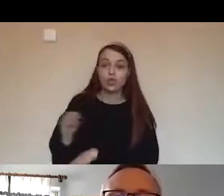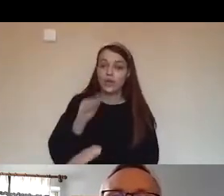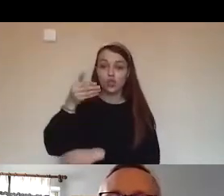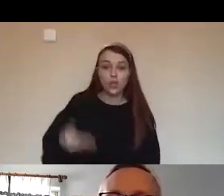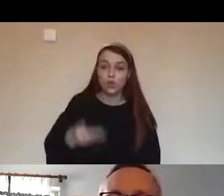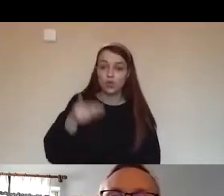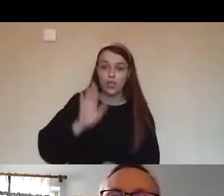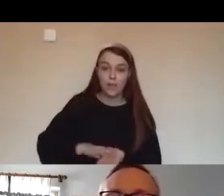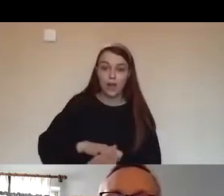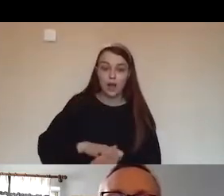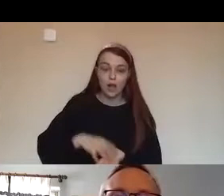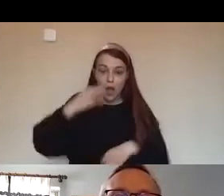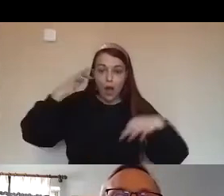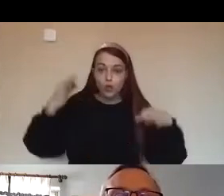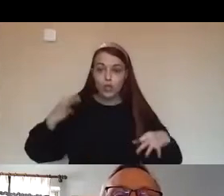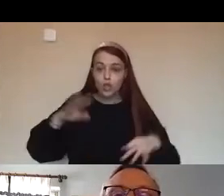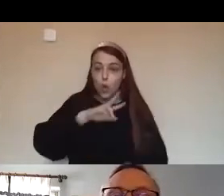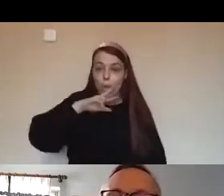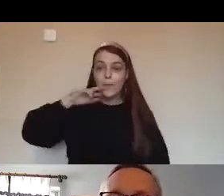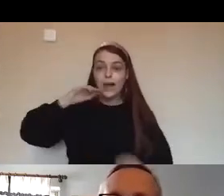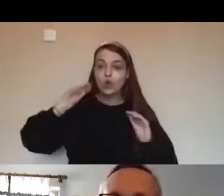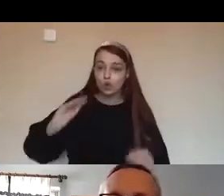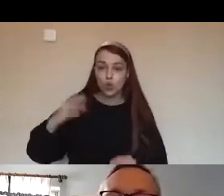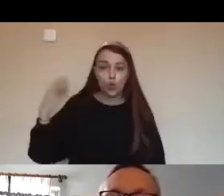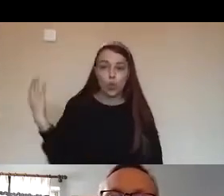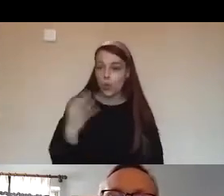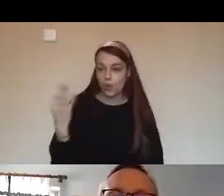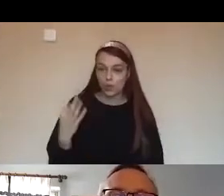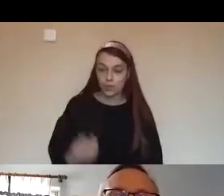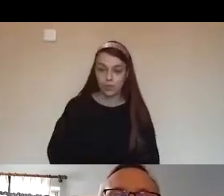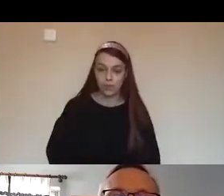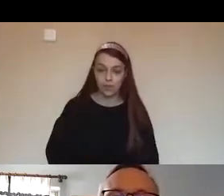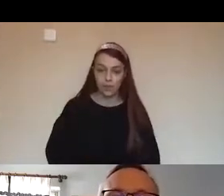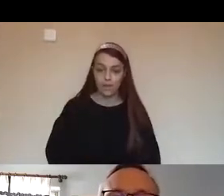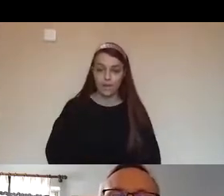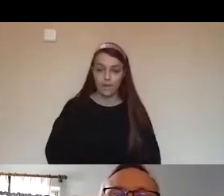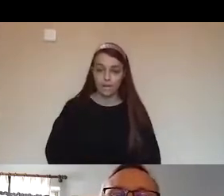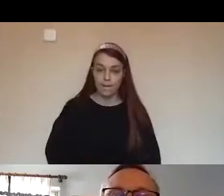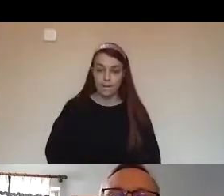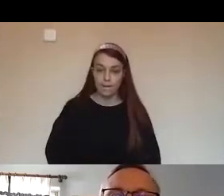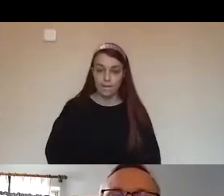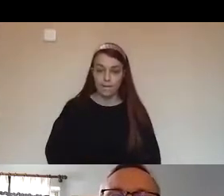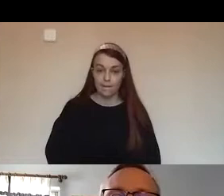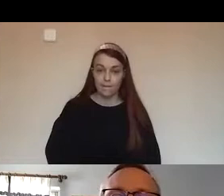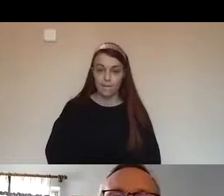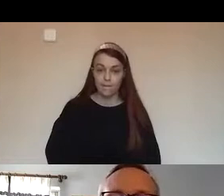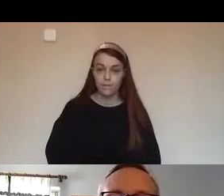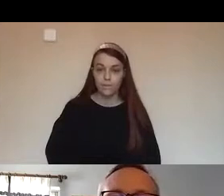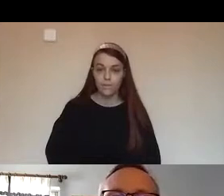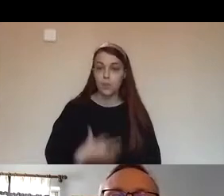autenticidad y el valor cultural de los monumentos, de los lugares, aunque sea un patrimonio